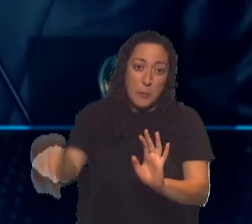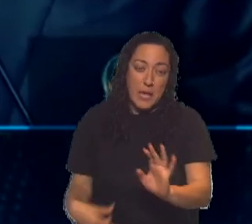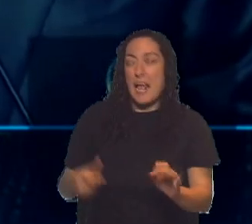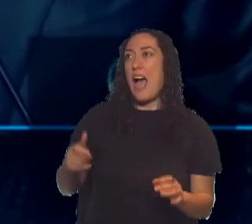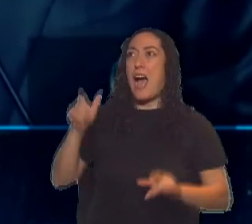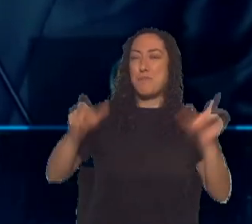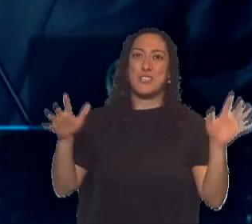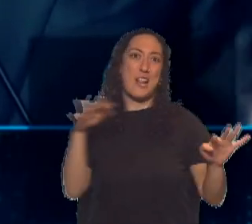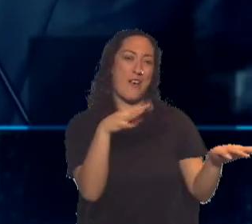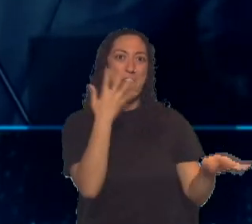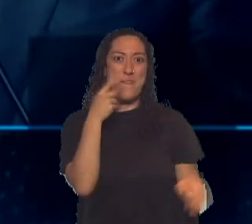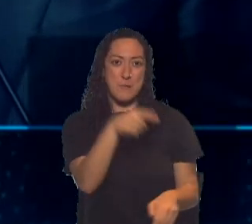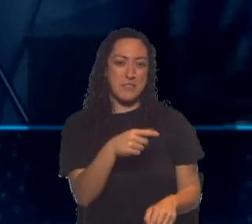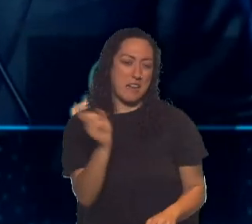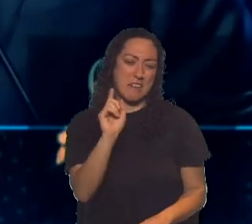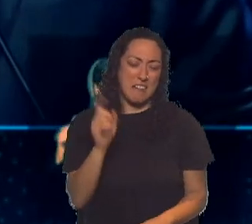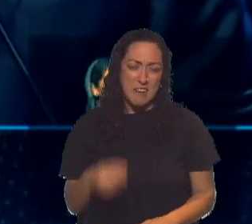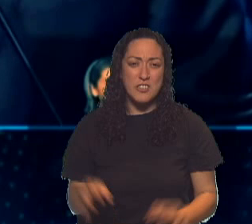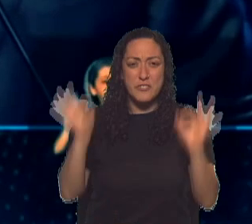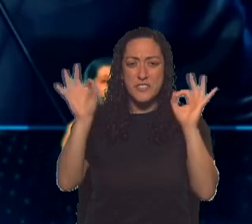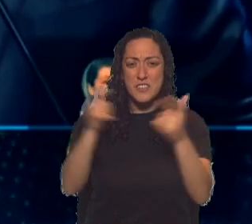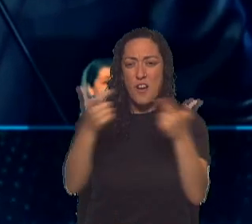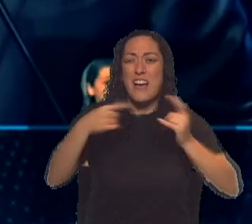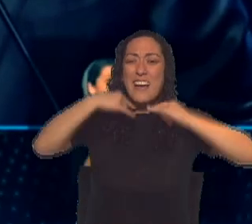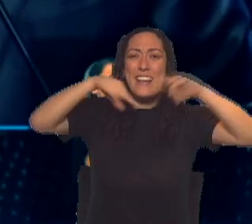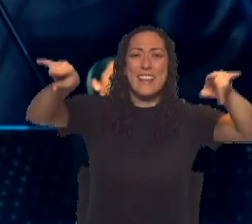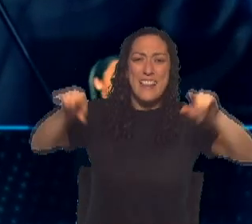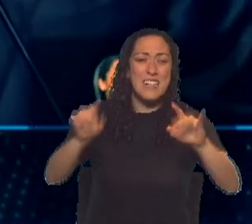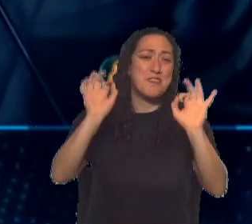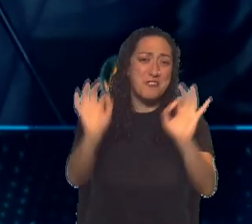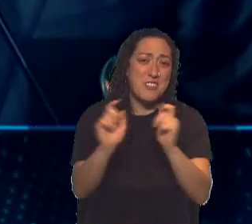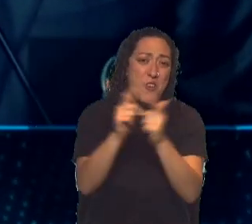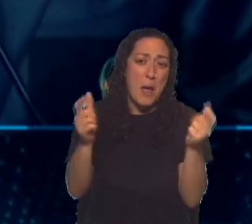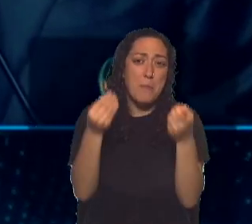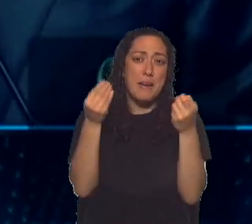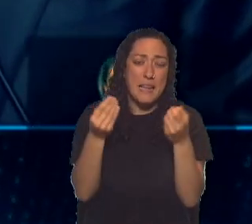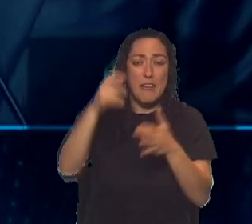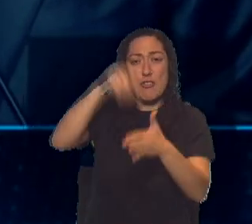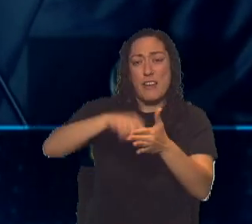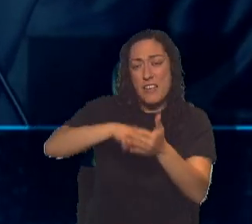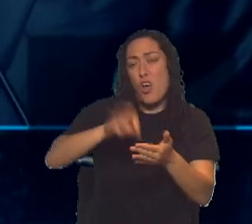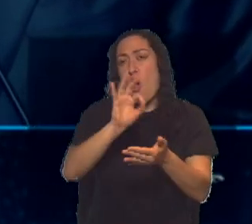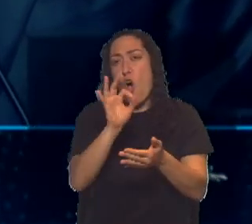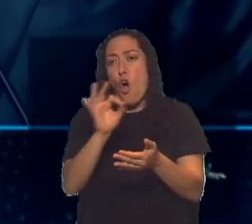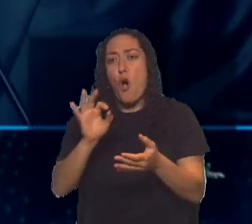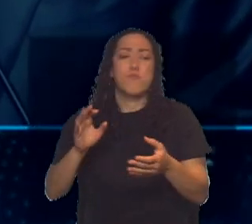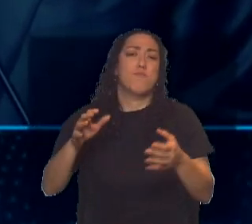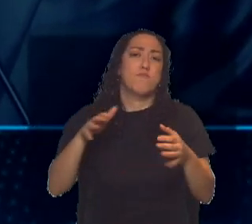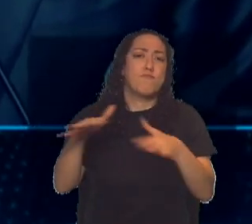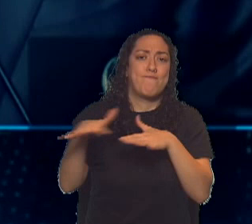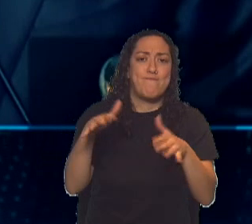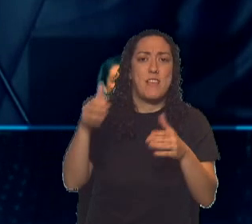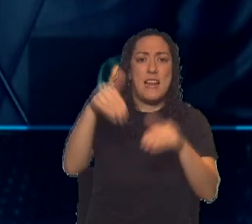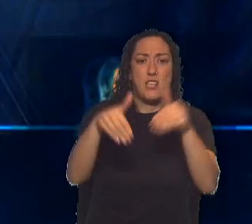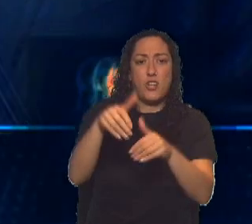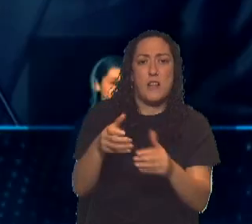popular de Cara a la elección y no alcanza con gritar para correr o corregir la mala performancia electoral